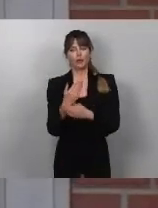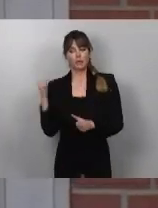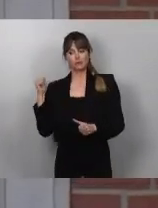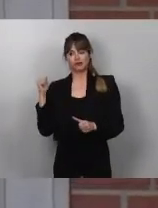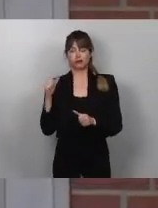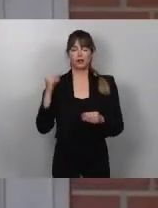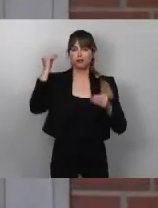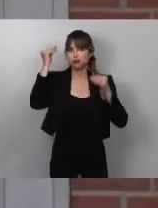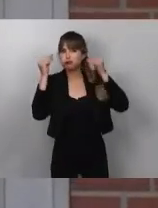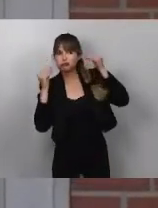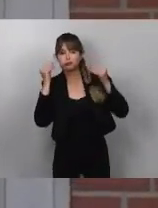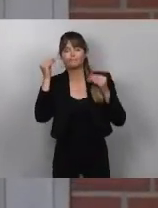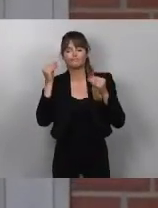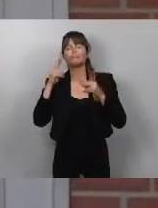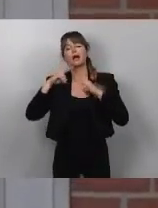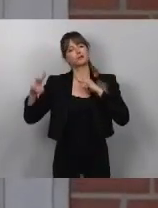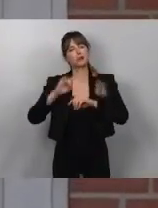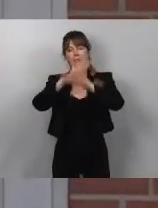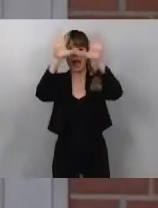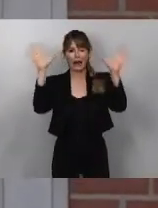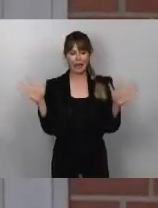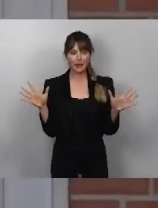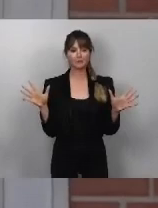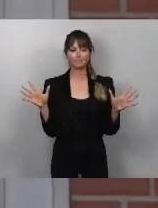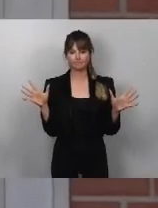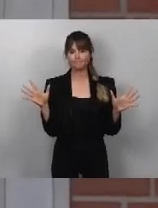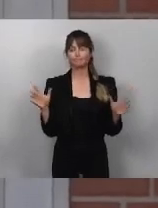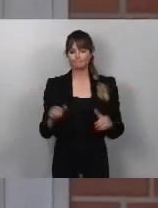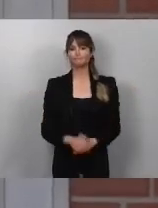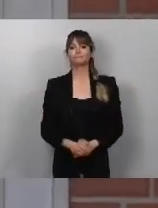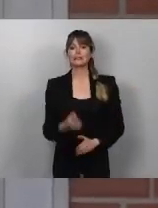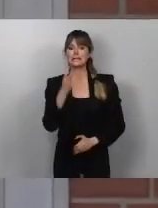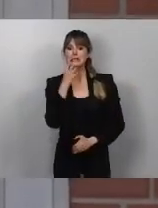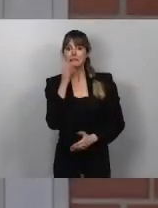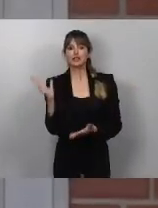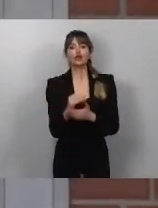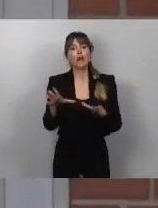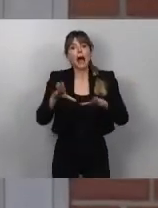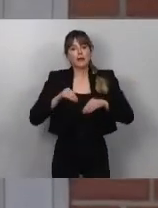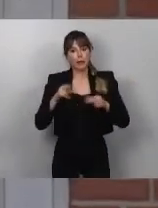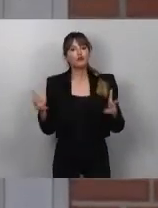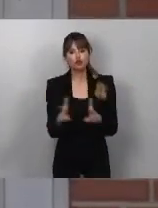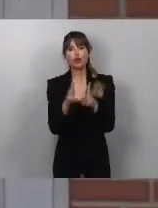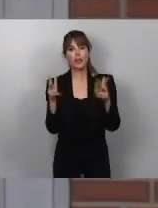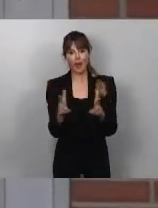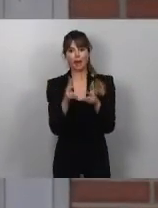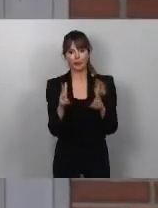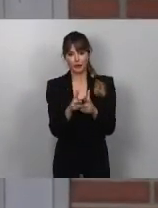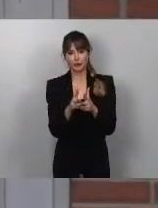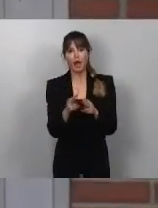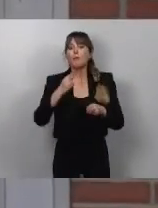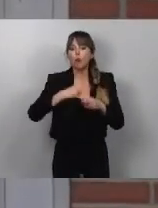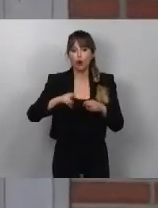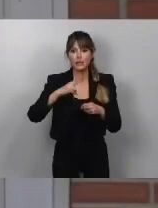reflexión tengo la respuesta Clara si aceptamos todos como sociedad que la acción